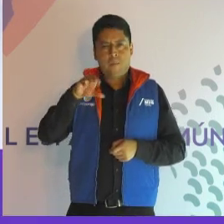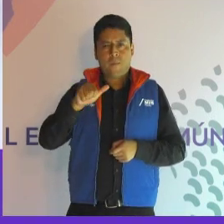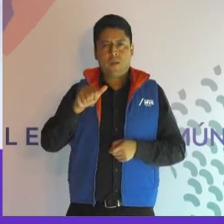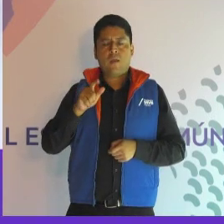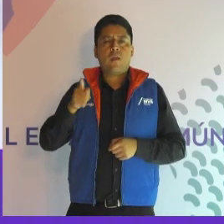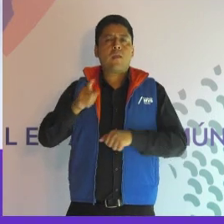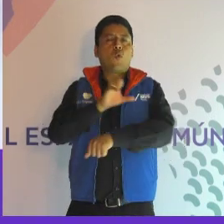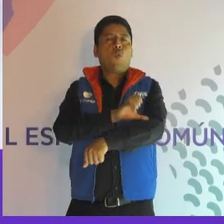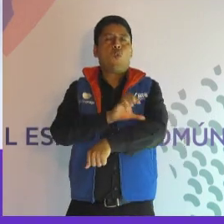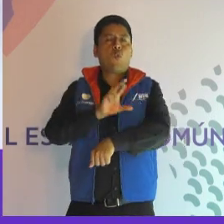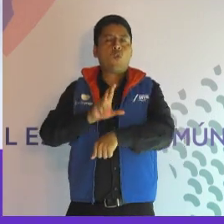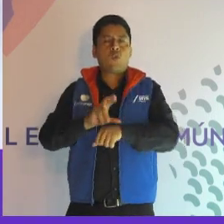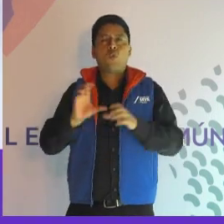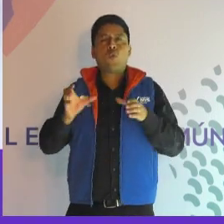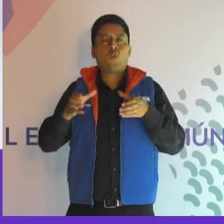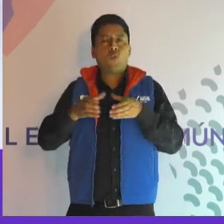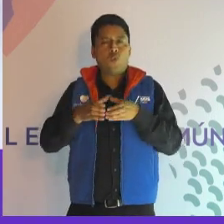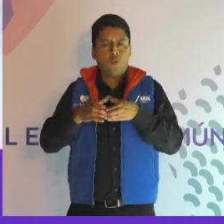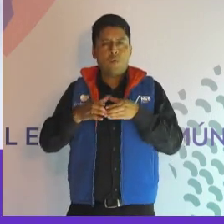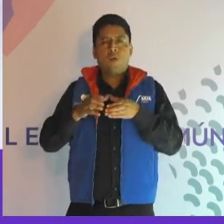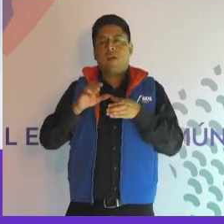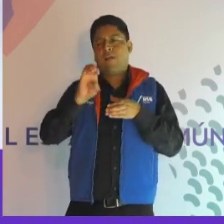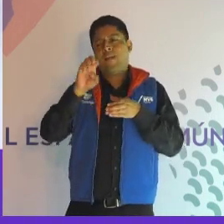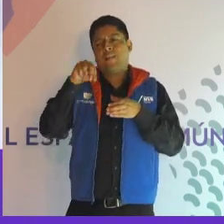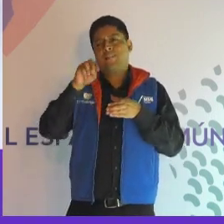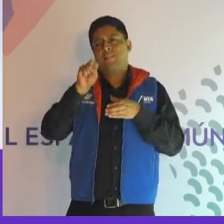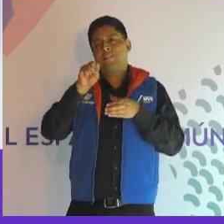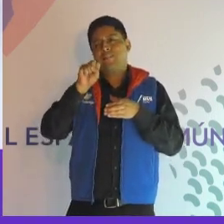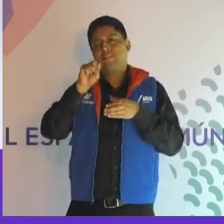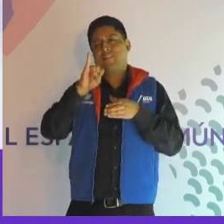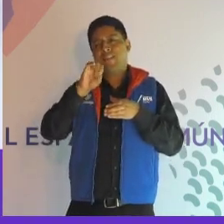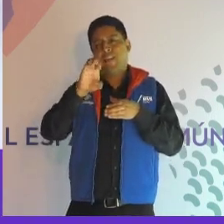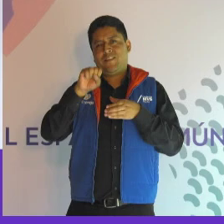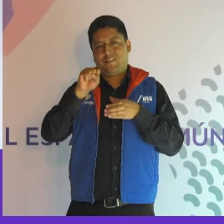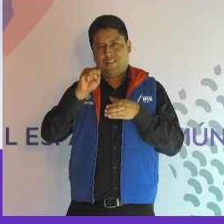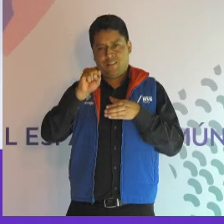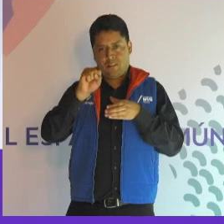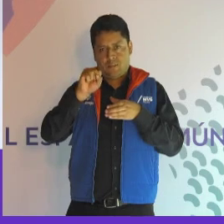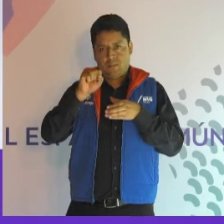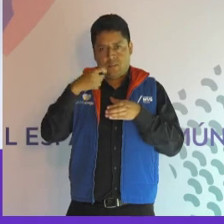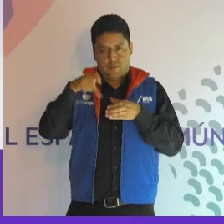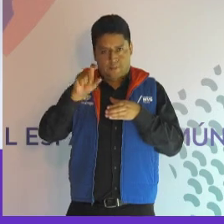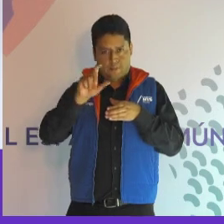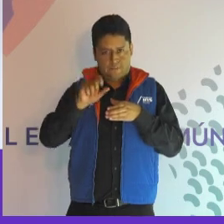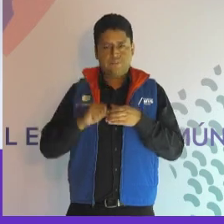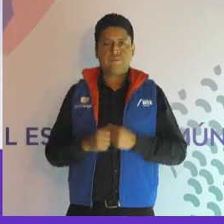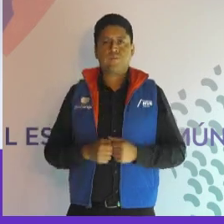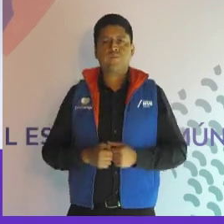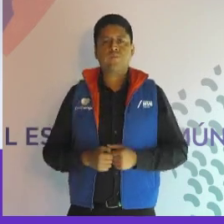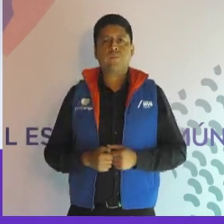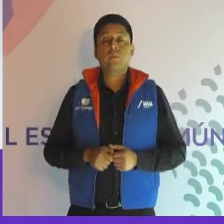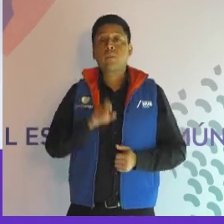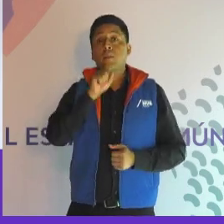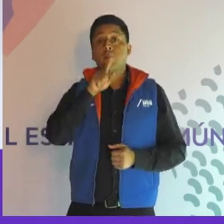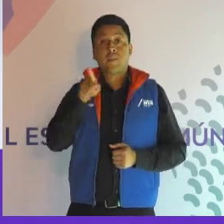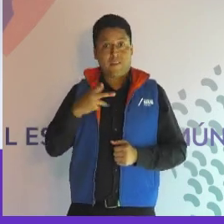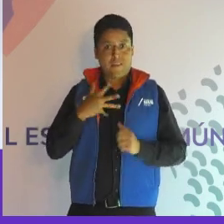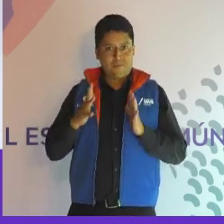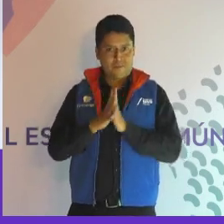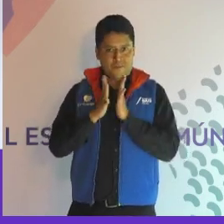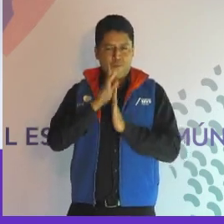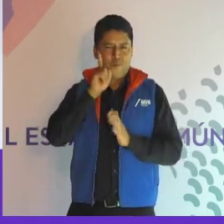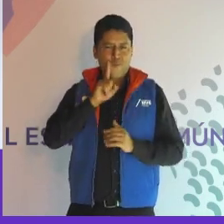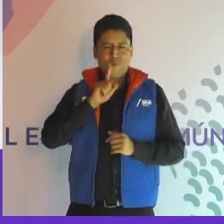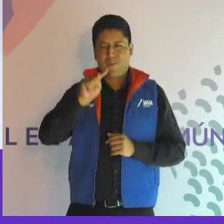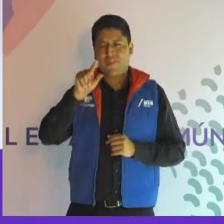de rutas para fortalecer en CIESC. Perfecto. Y también está en este conversatorio Tatiana Fraga Díez,